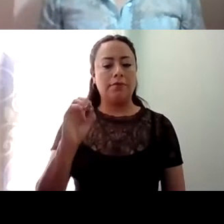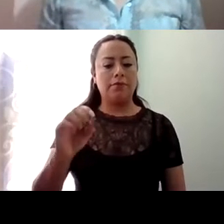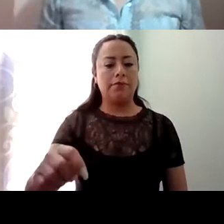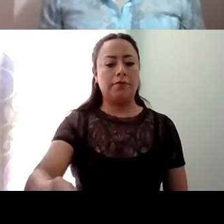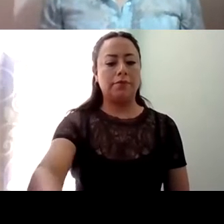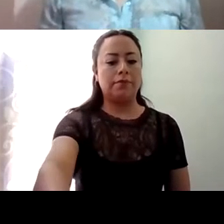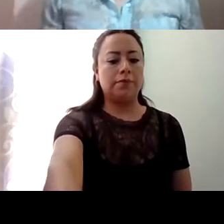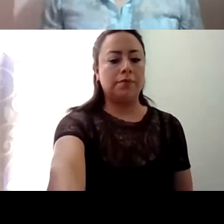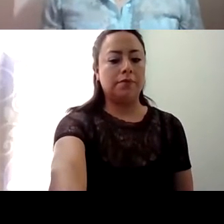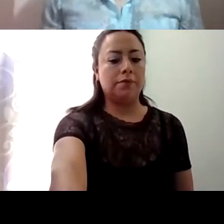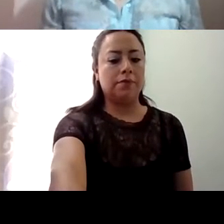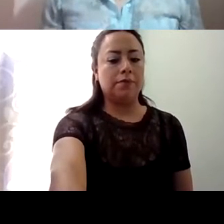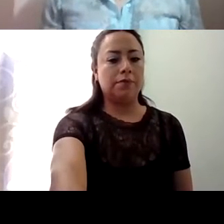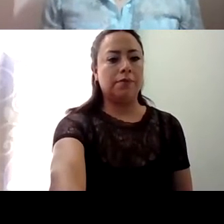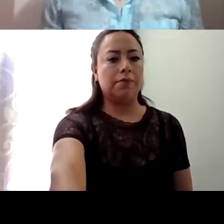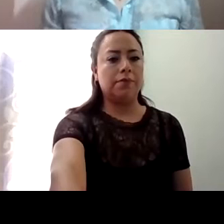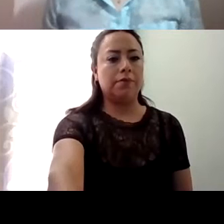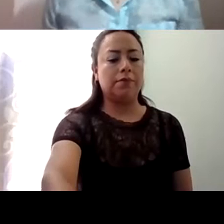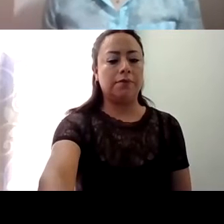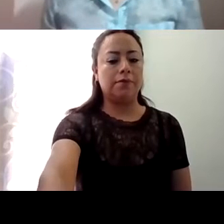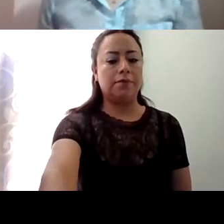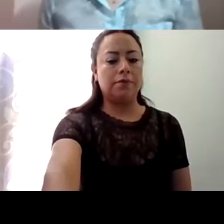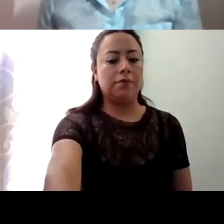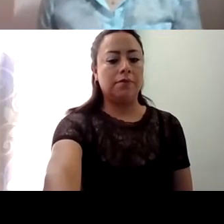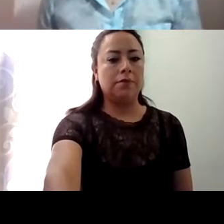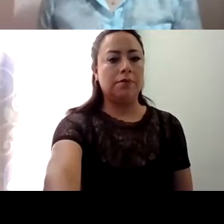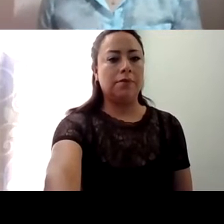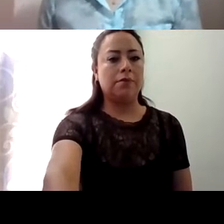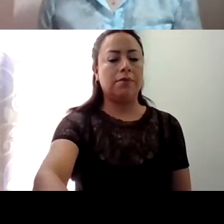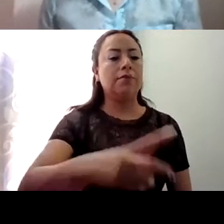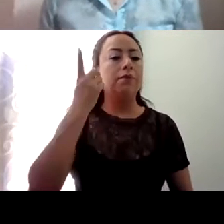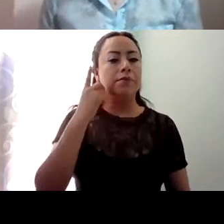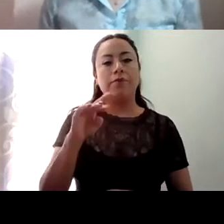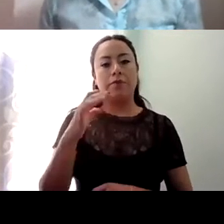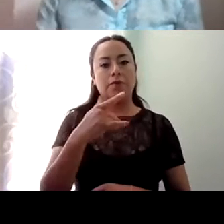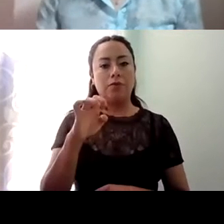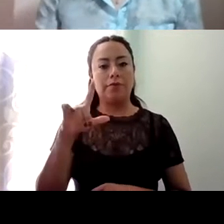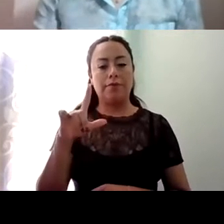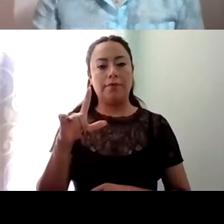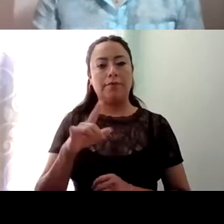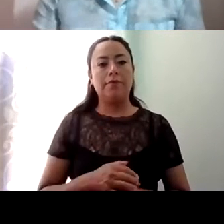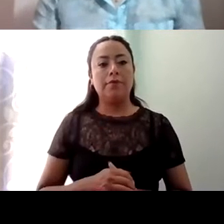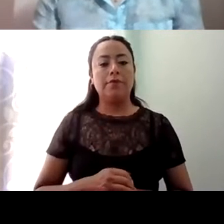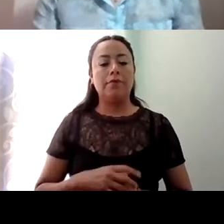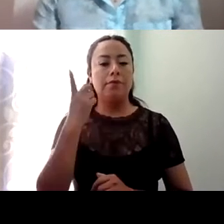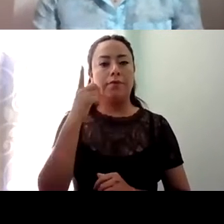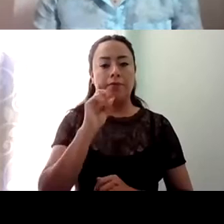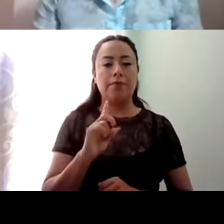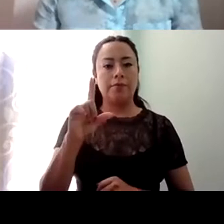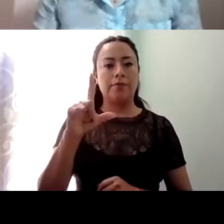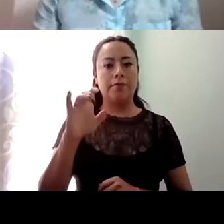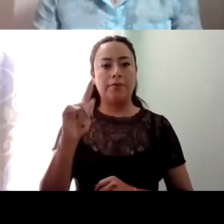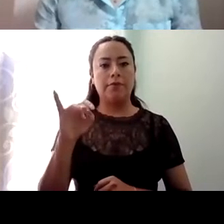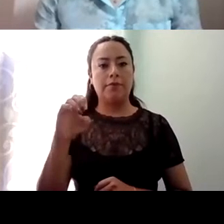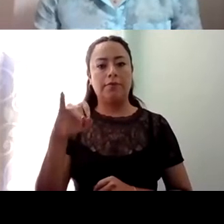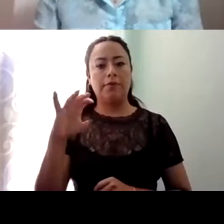Diputado Víctor Hugo Lobo Román. Diputado Miguel Ángel Salazar Martínez. Diputada Leticia Estrada